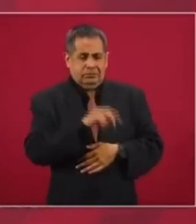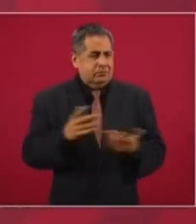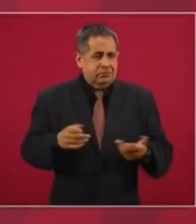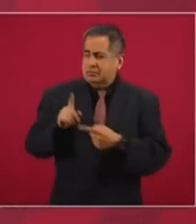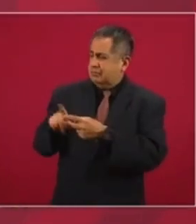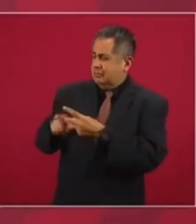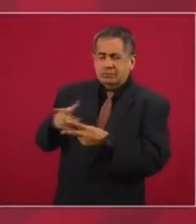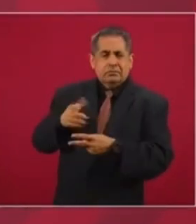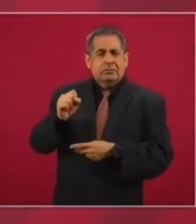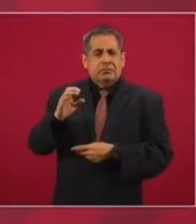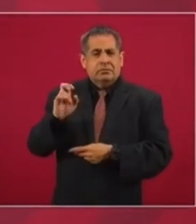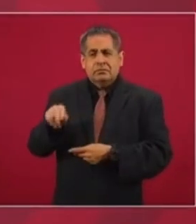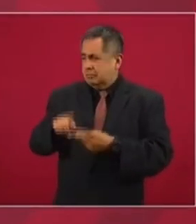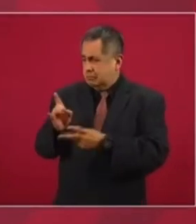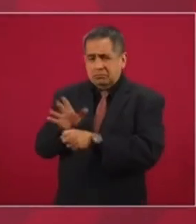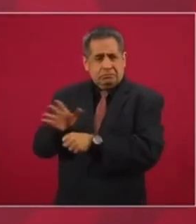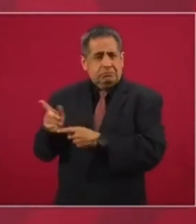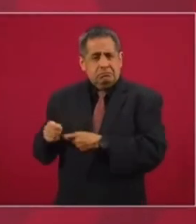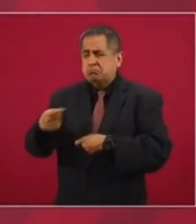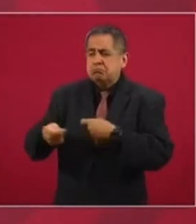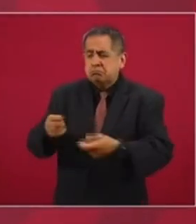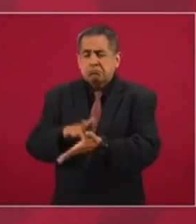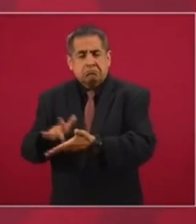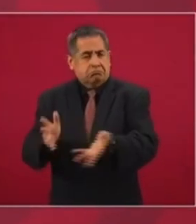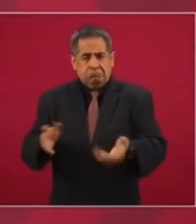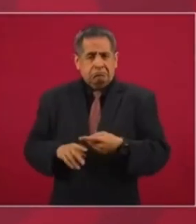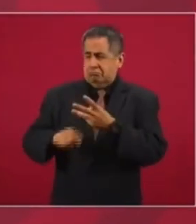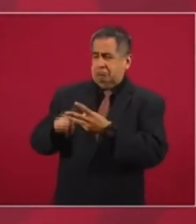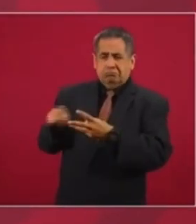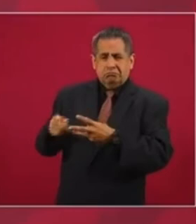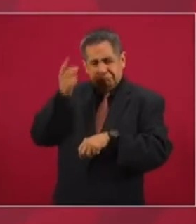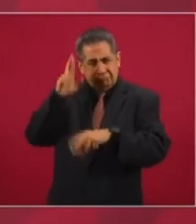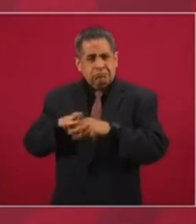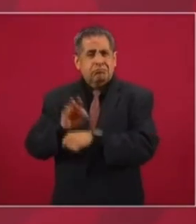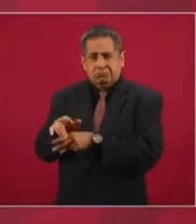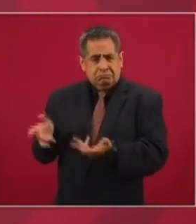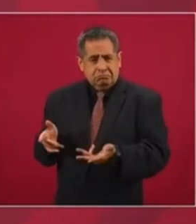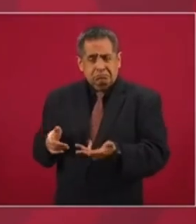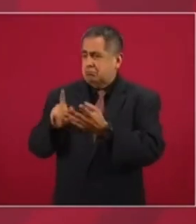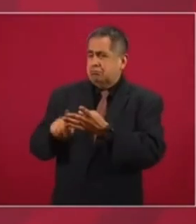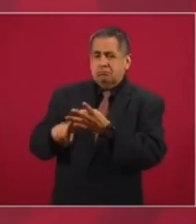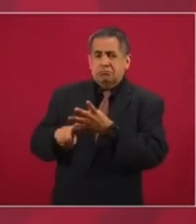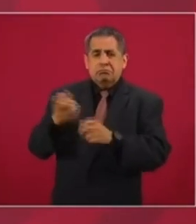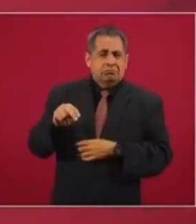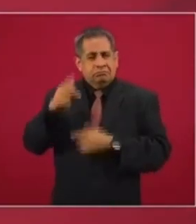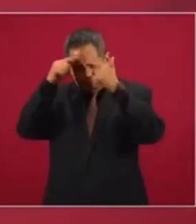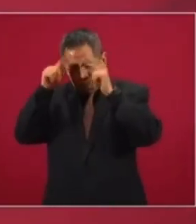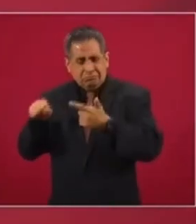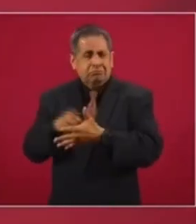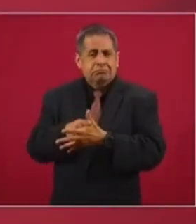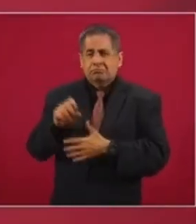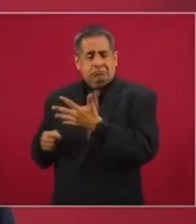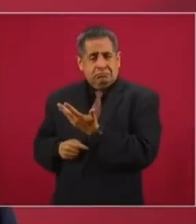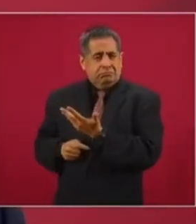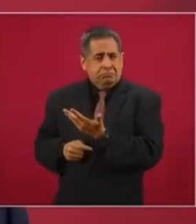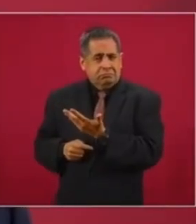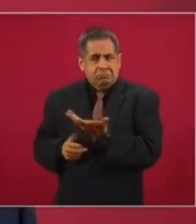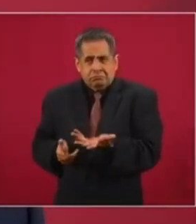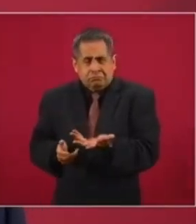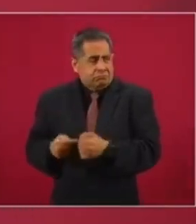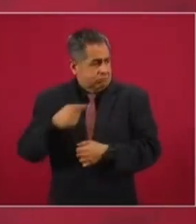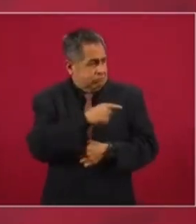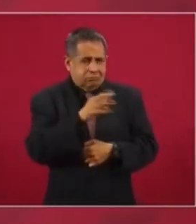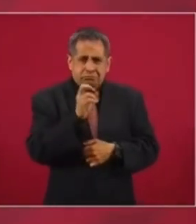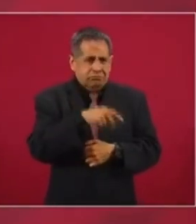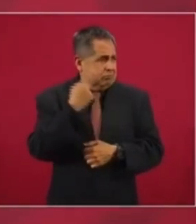Bienestar, para eso está la Dirección de Protección Civil, para eso está la Secretaría de Marina, la Secretaría de la Defensa. No quiere decir